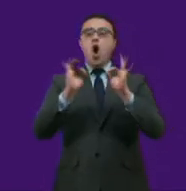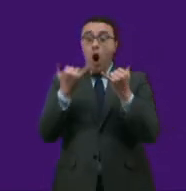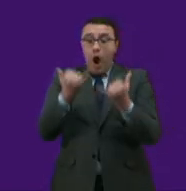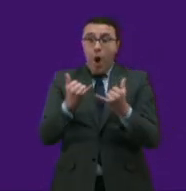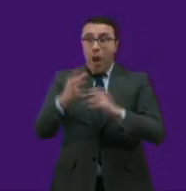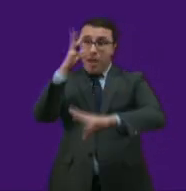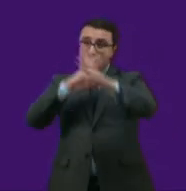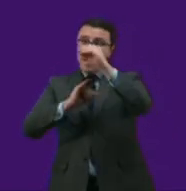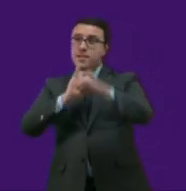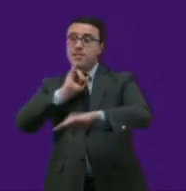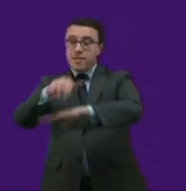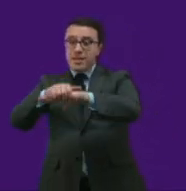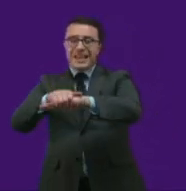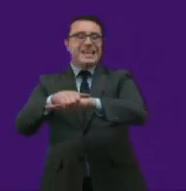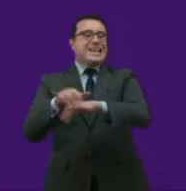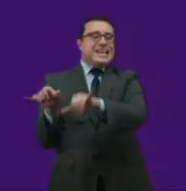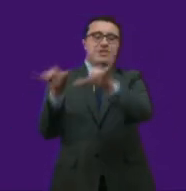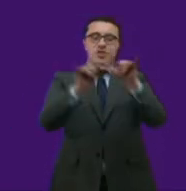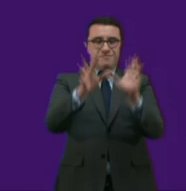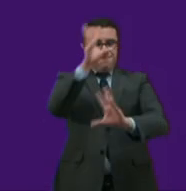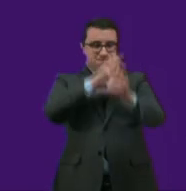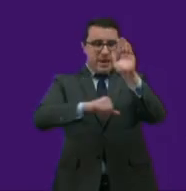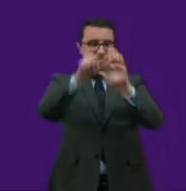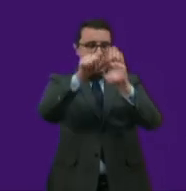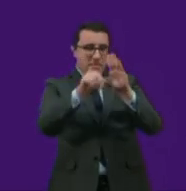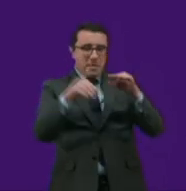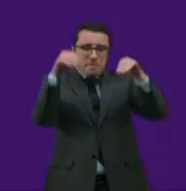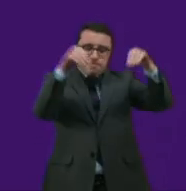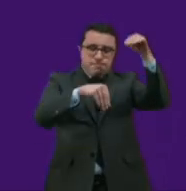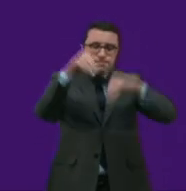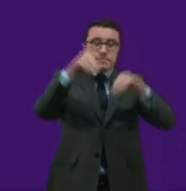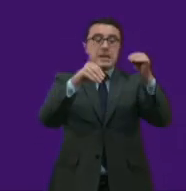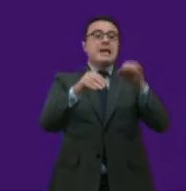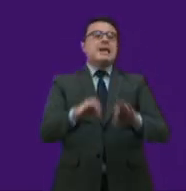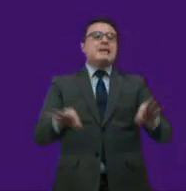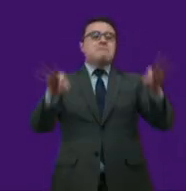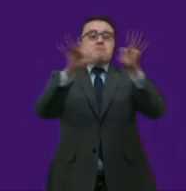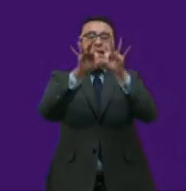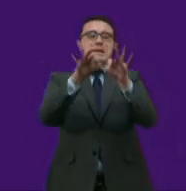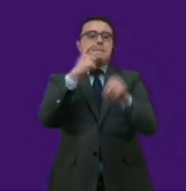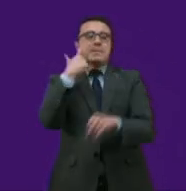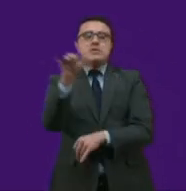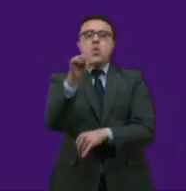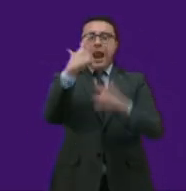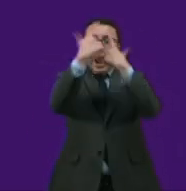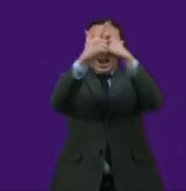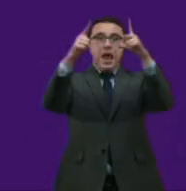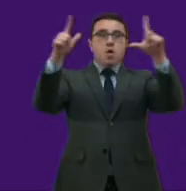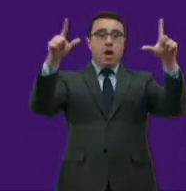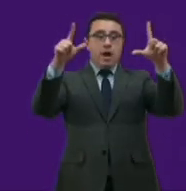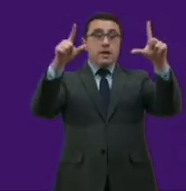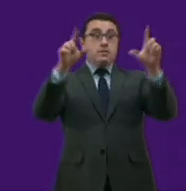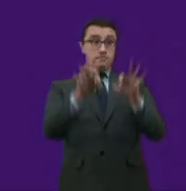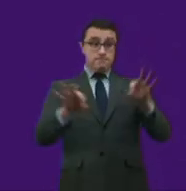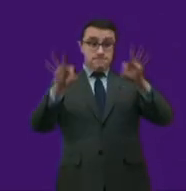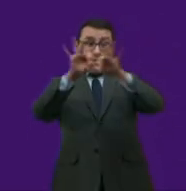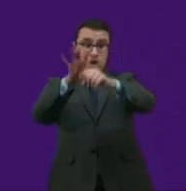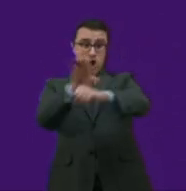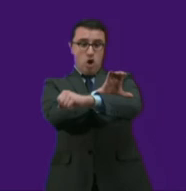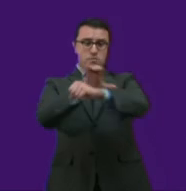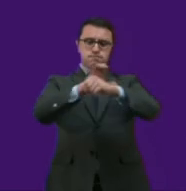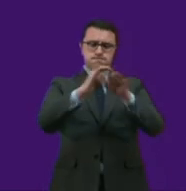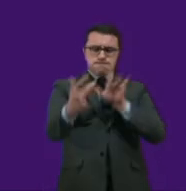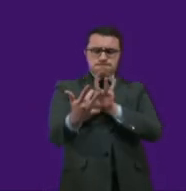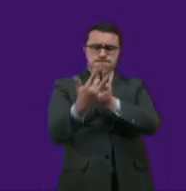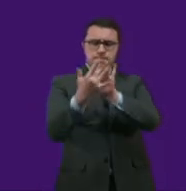es un lenguaje. Si ustedes no saben comunicarse con los computadores, no van a poder ser exitosos en este